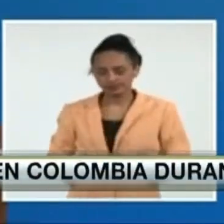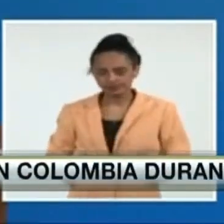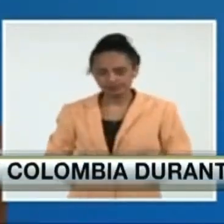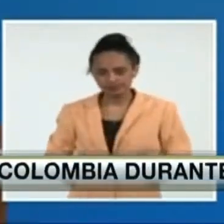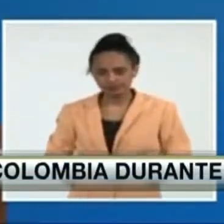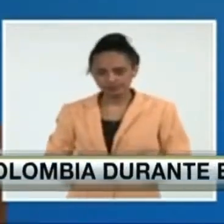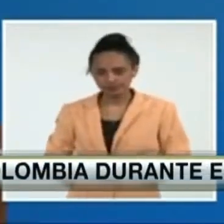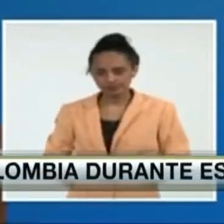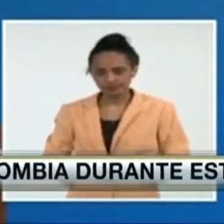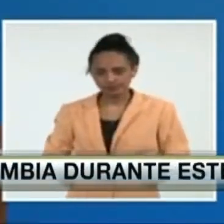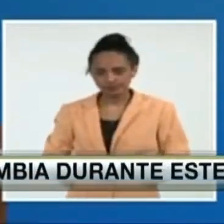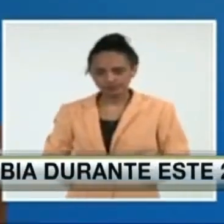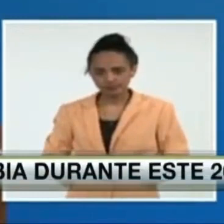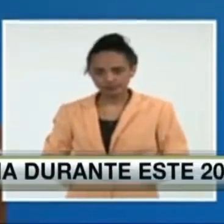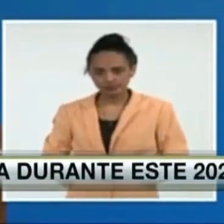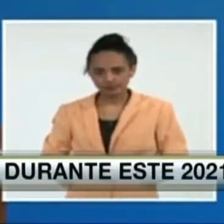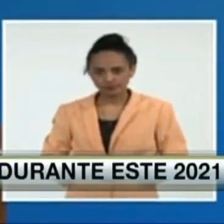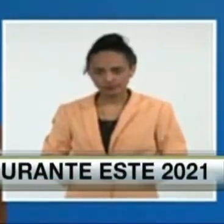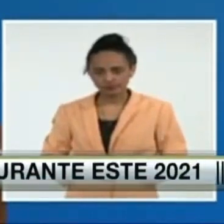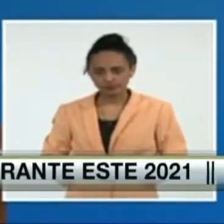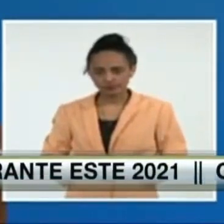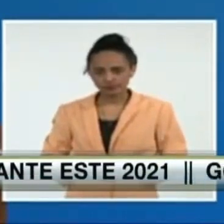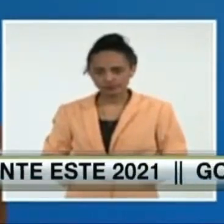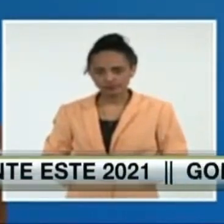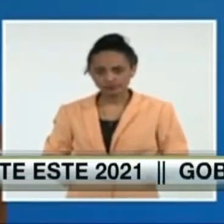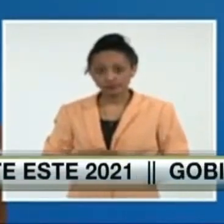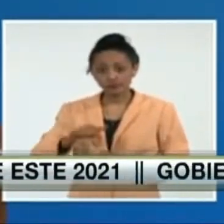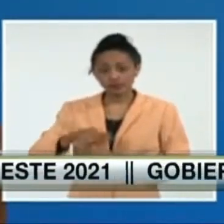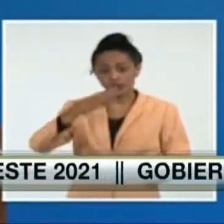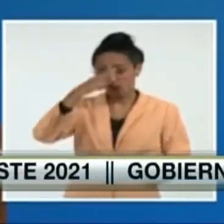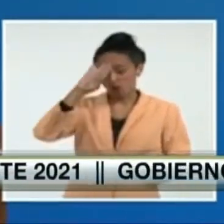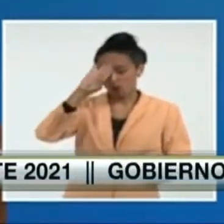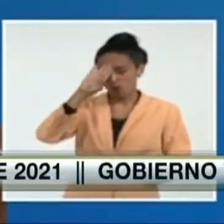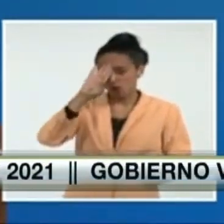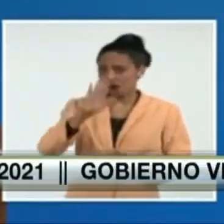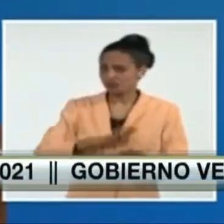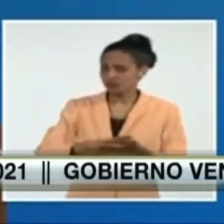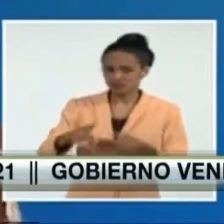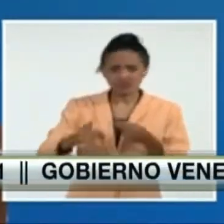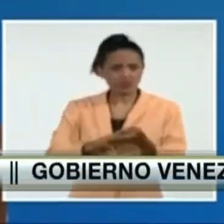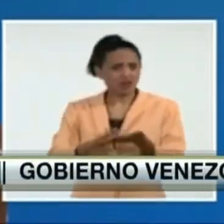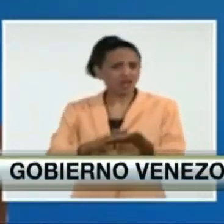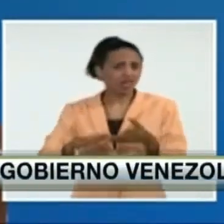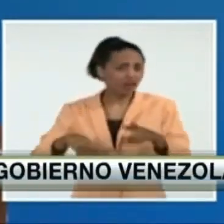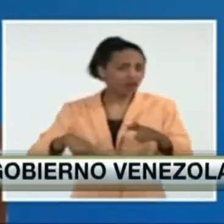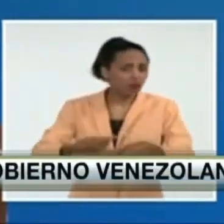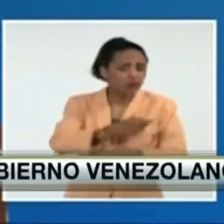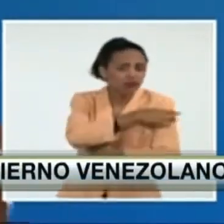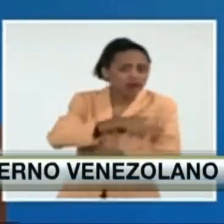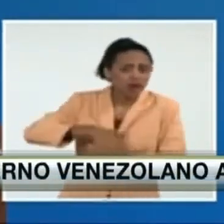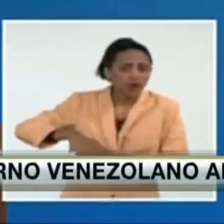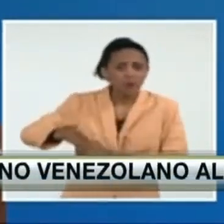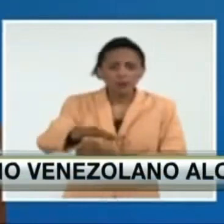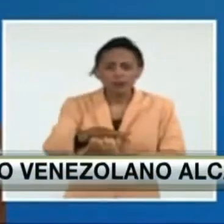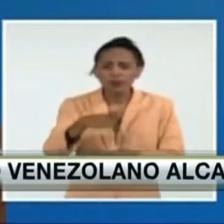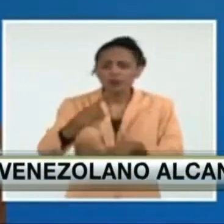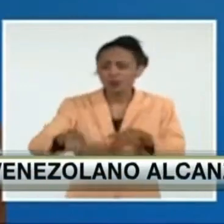se utilizaron medios de represión sofisticados, equipos mecánicos, sustancias